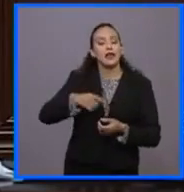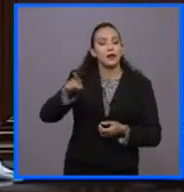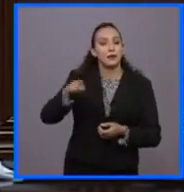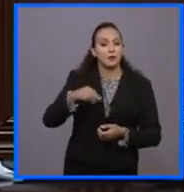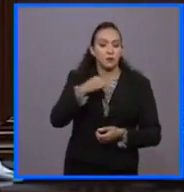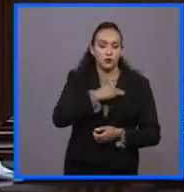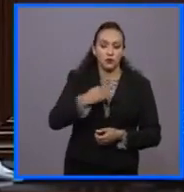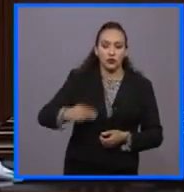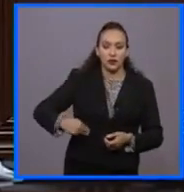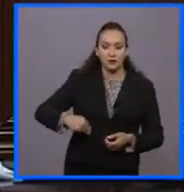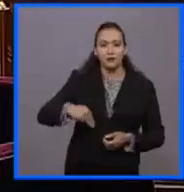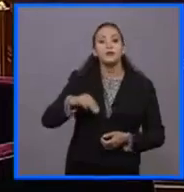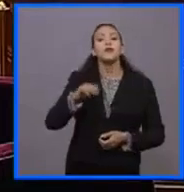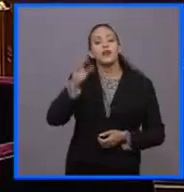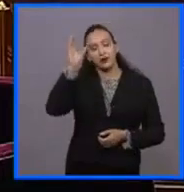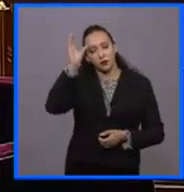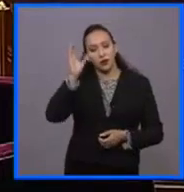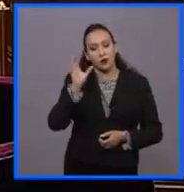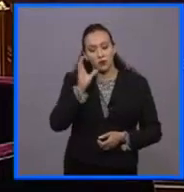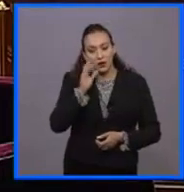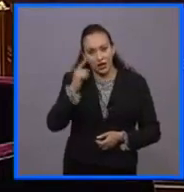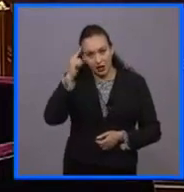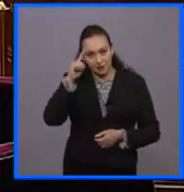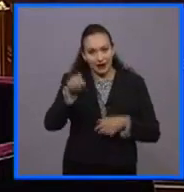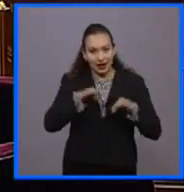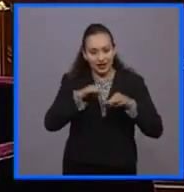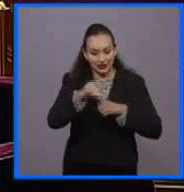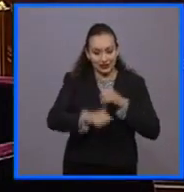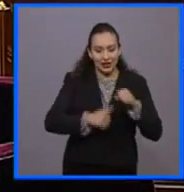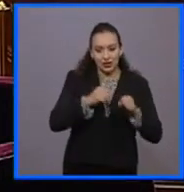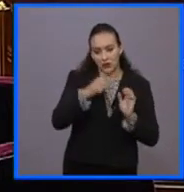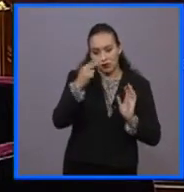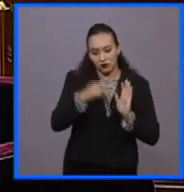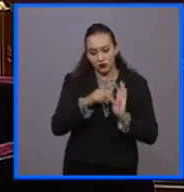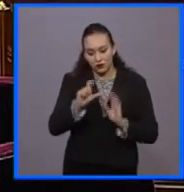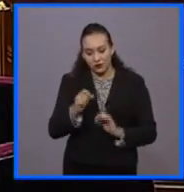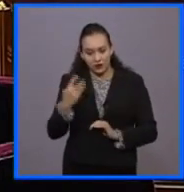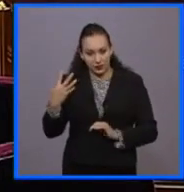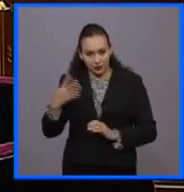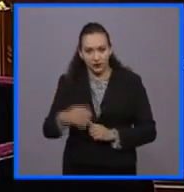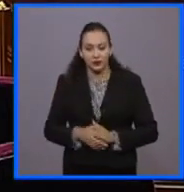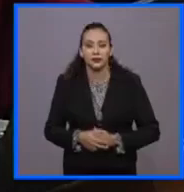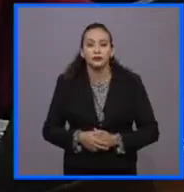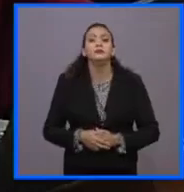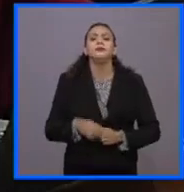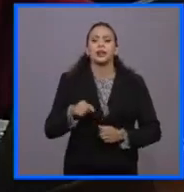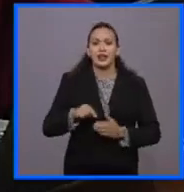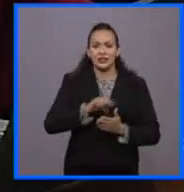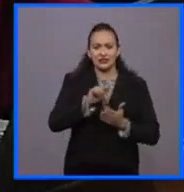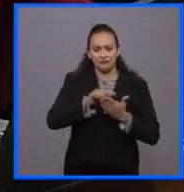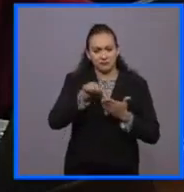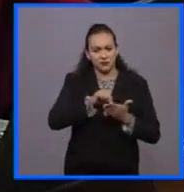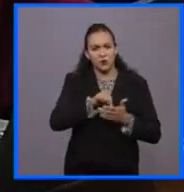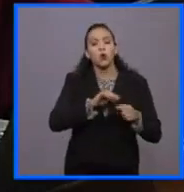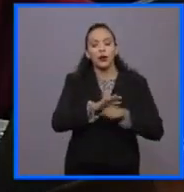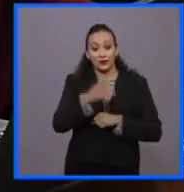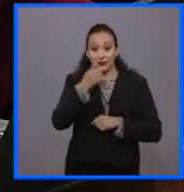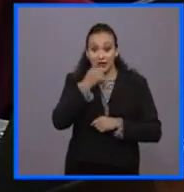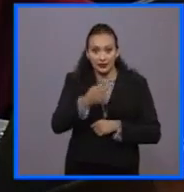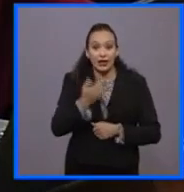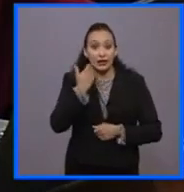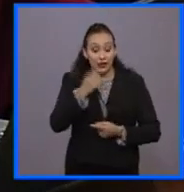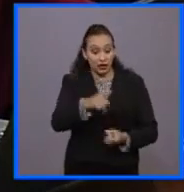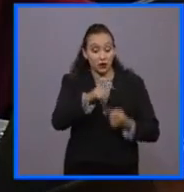Sabinas, Coahuila, para el ejercicio fiscal 2024. La norma declarada inválida establecía el cobro de un derecho